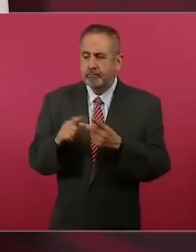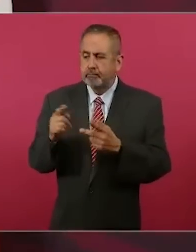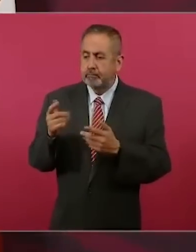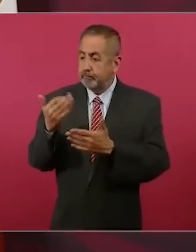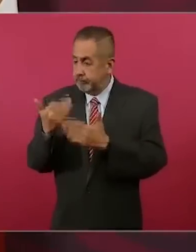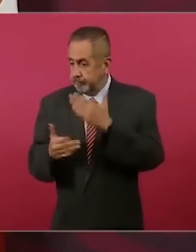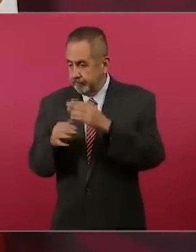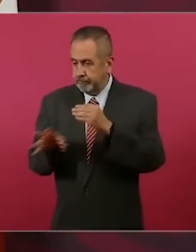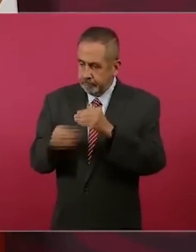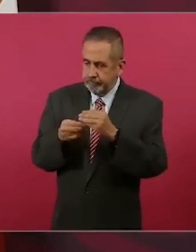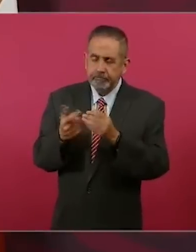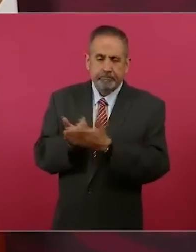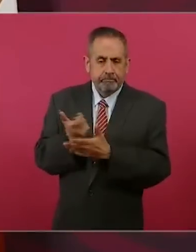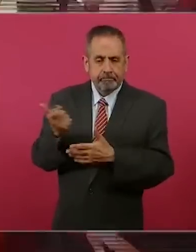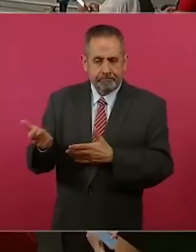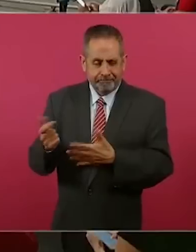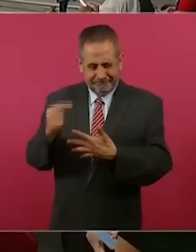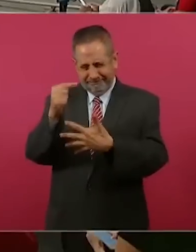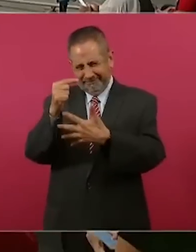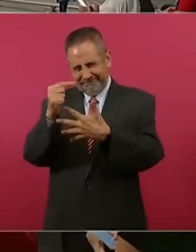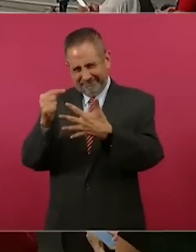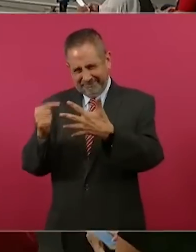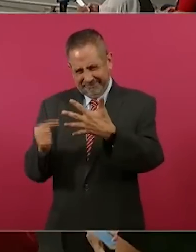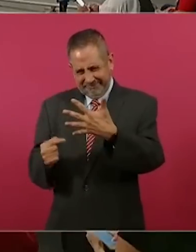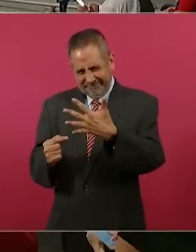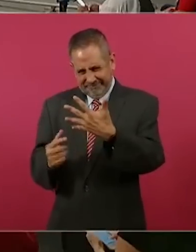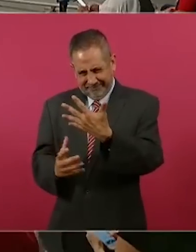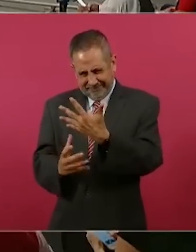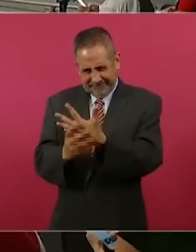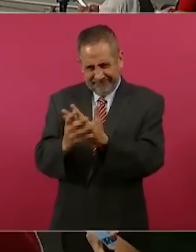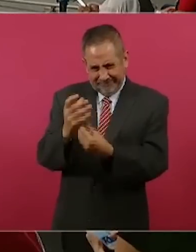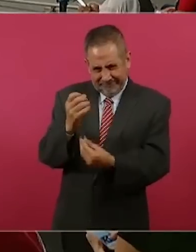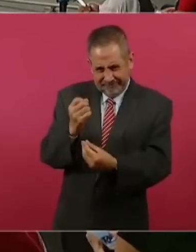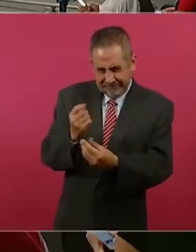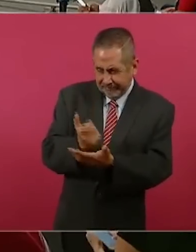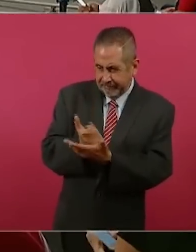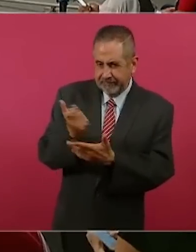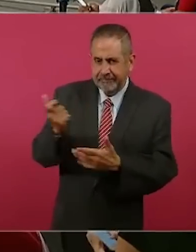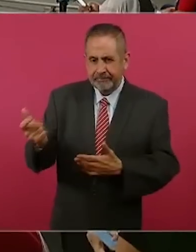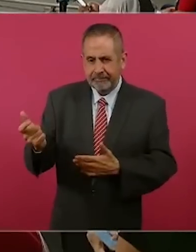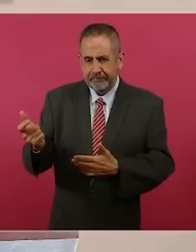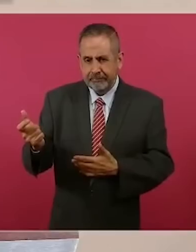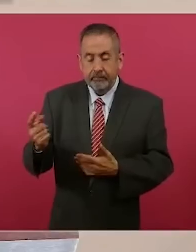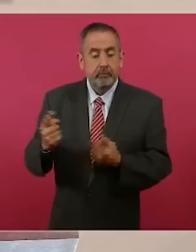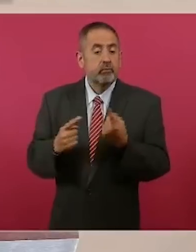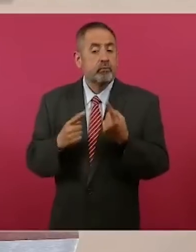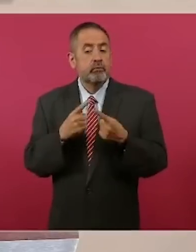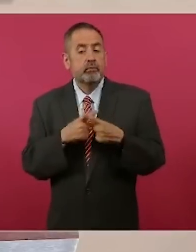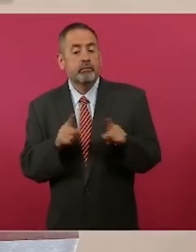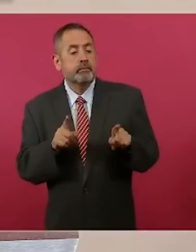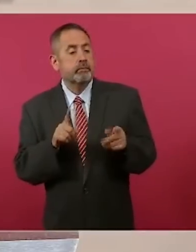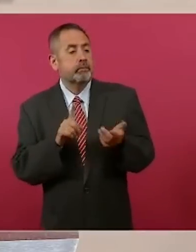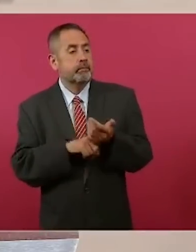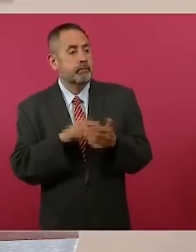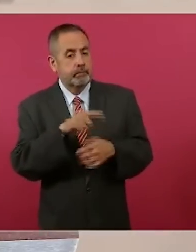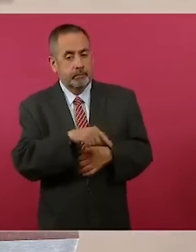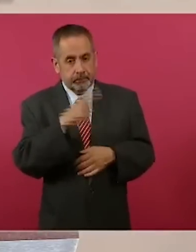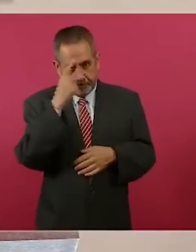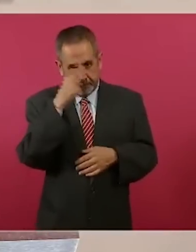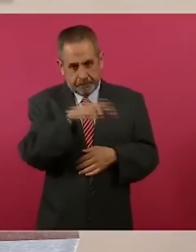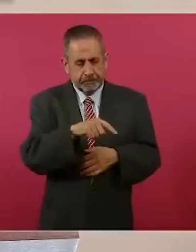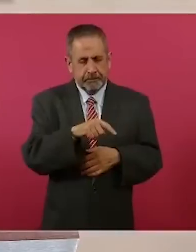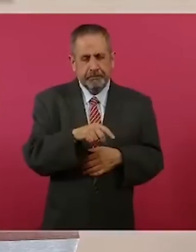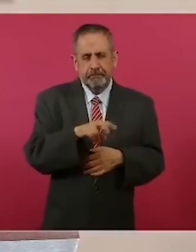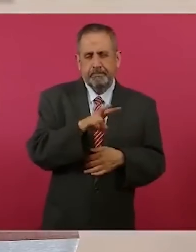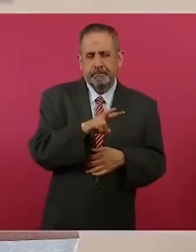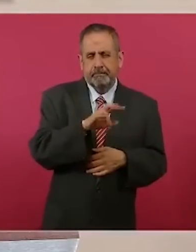compensaciones y cualquier otra, con excepción de los apoyos y los gastos sujetos a